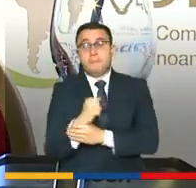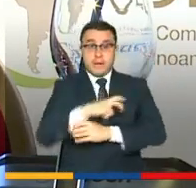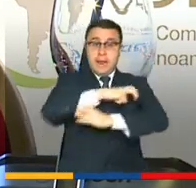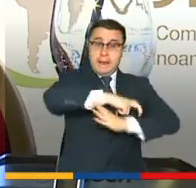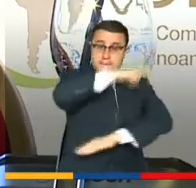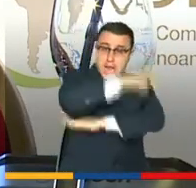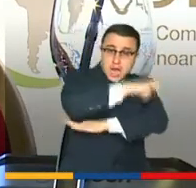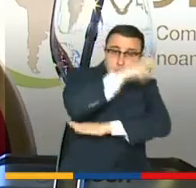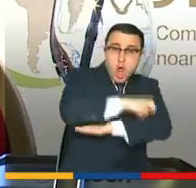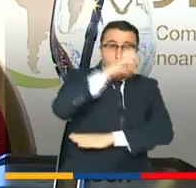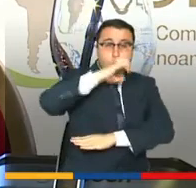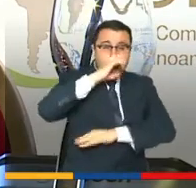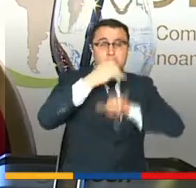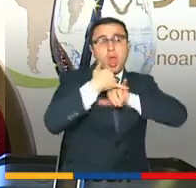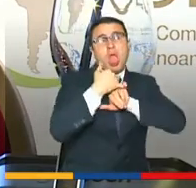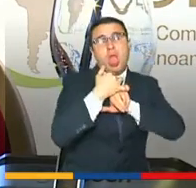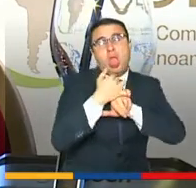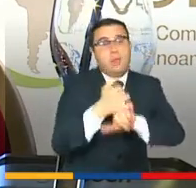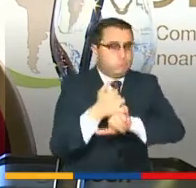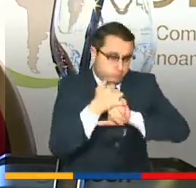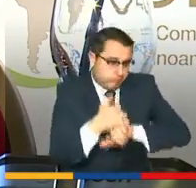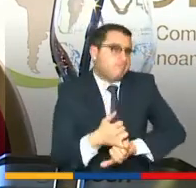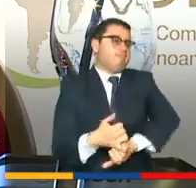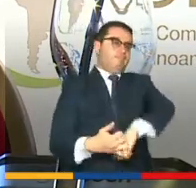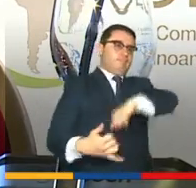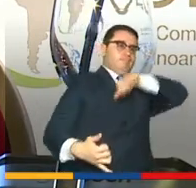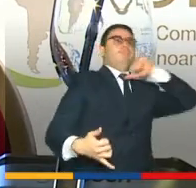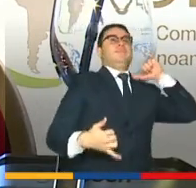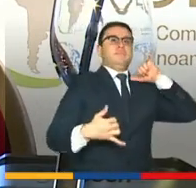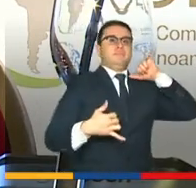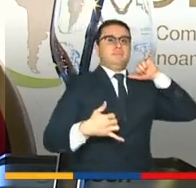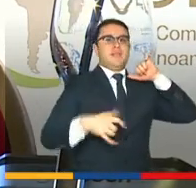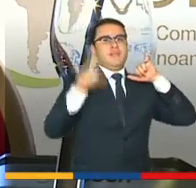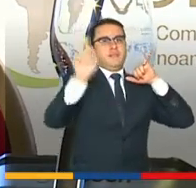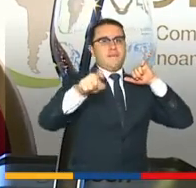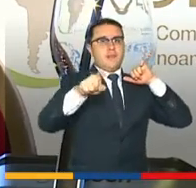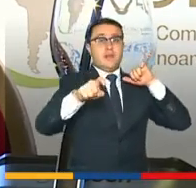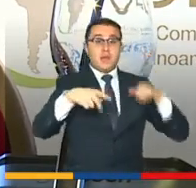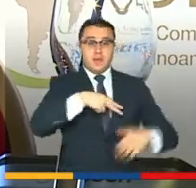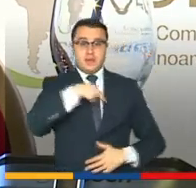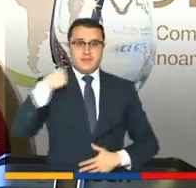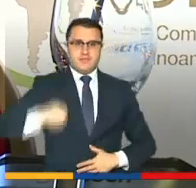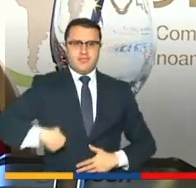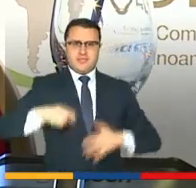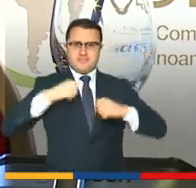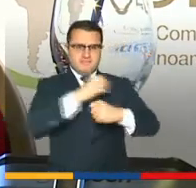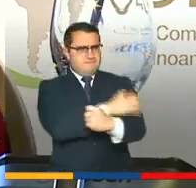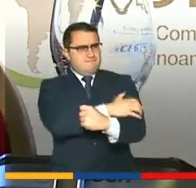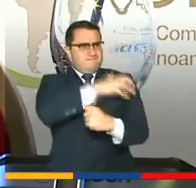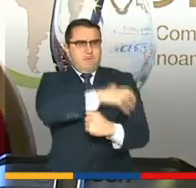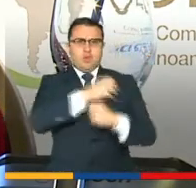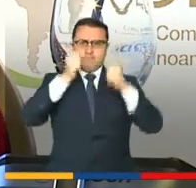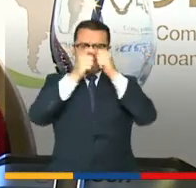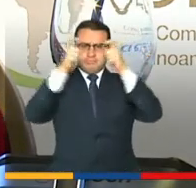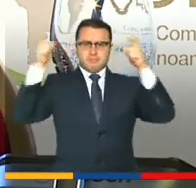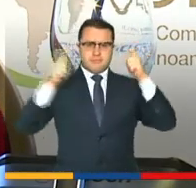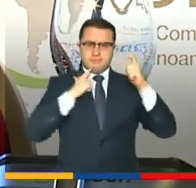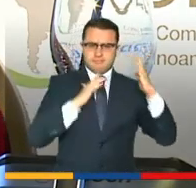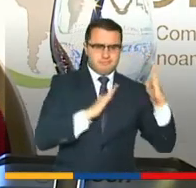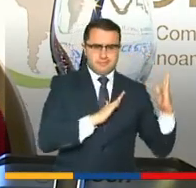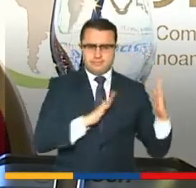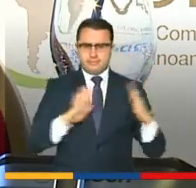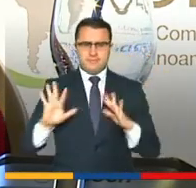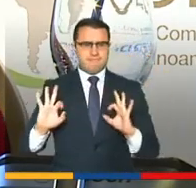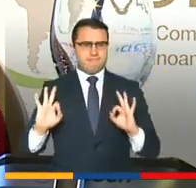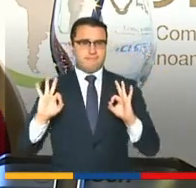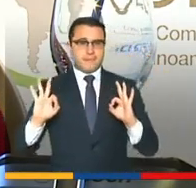su economía. Y China, más afincada en su poder de planificación del Estado, tiene que demostrar que ese